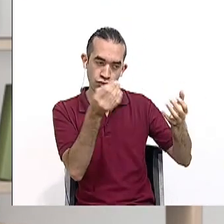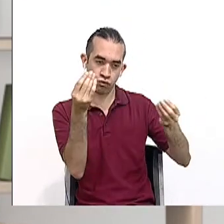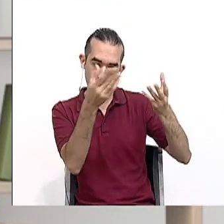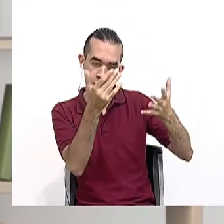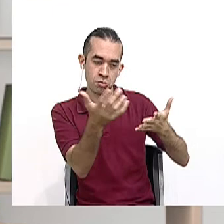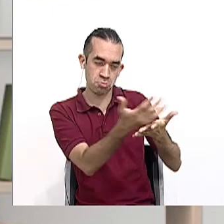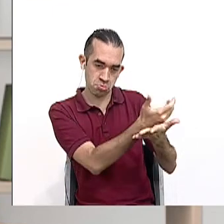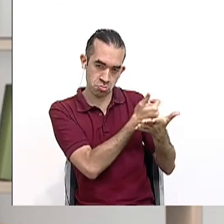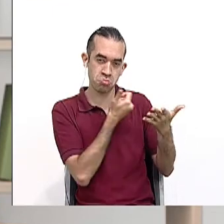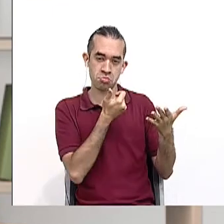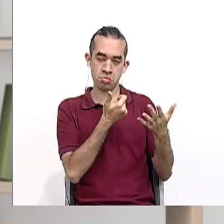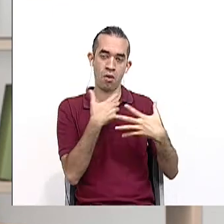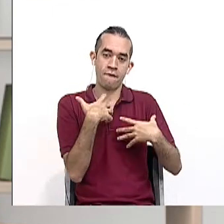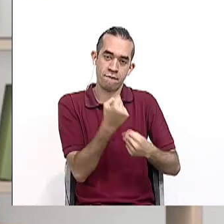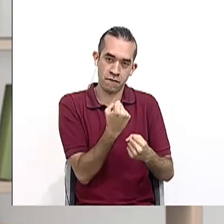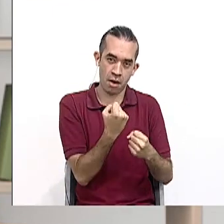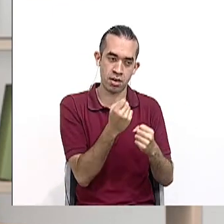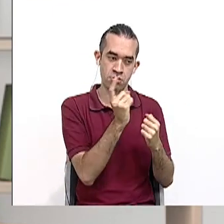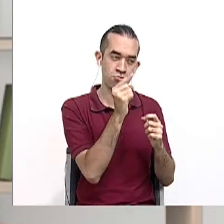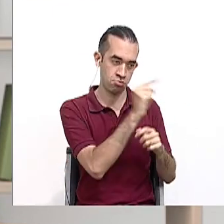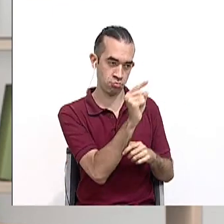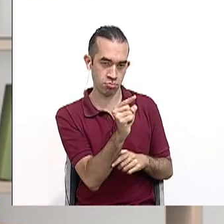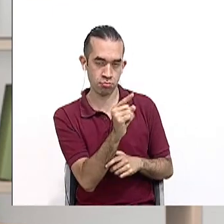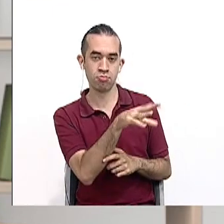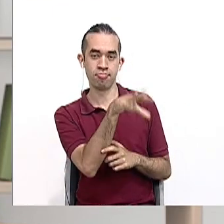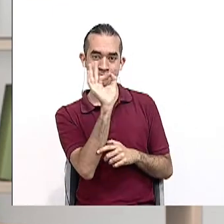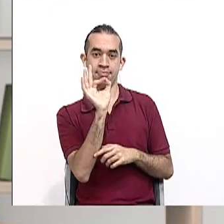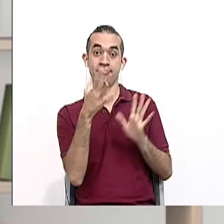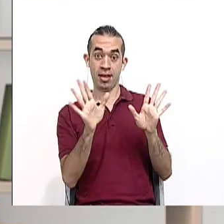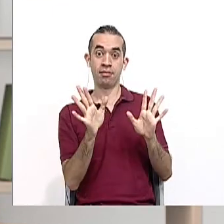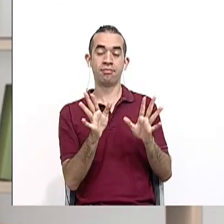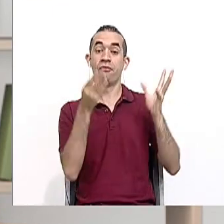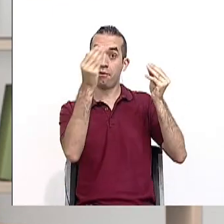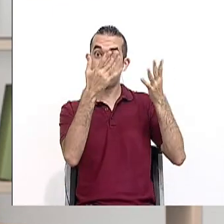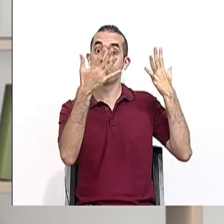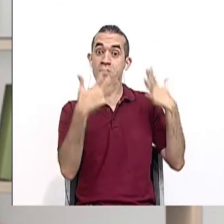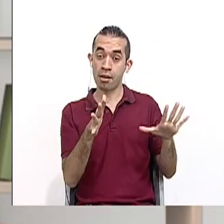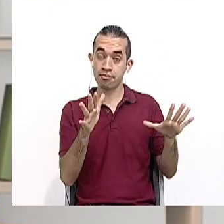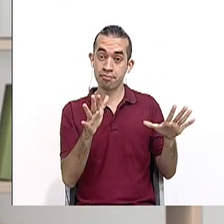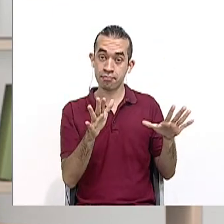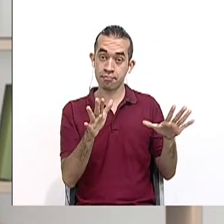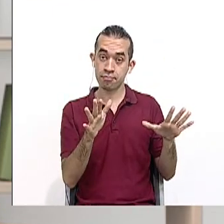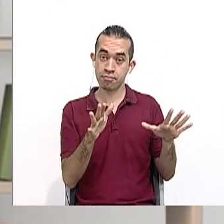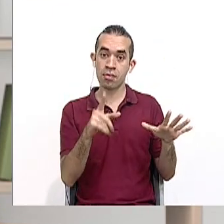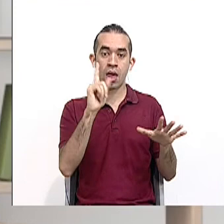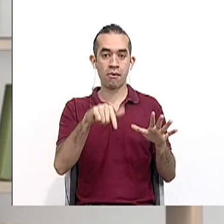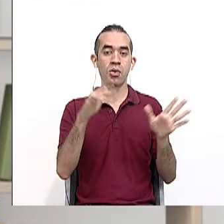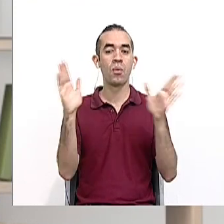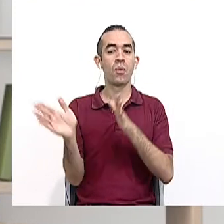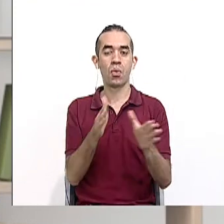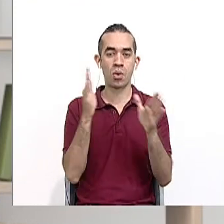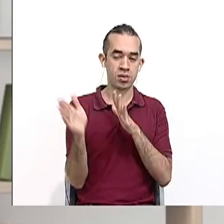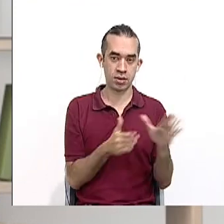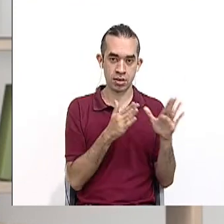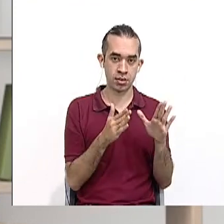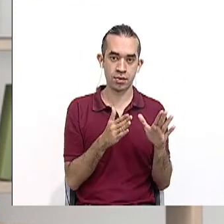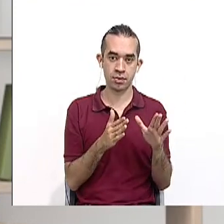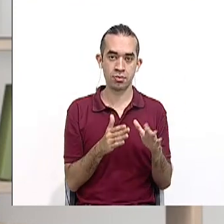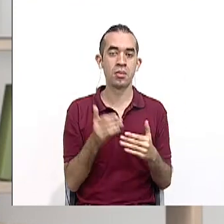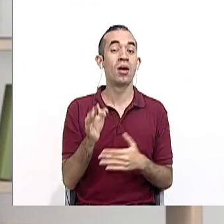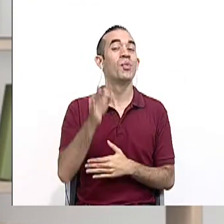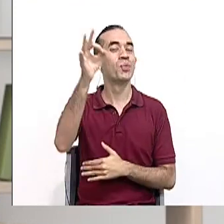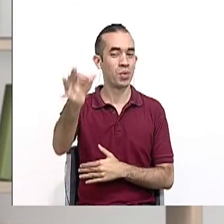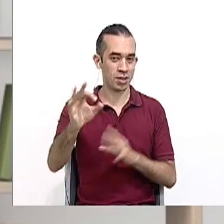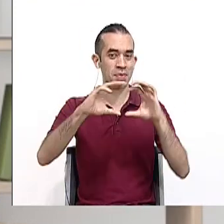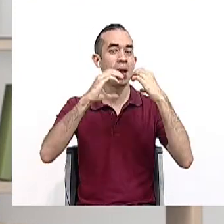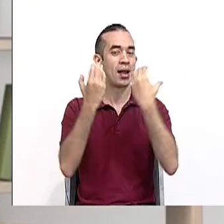confiables. Ahora debemos, una vez revisada la información, organizarla. Y eso lo vamos a ver la